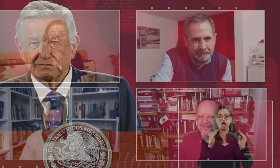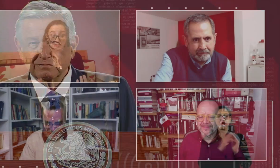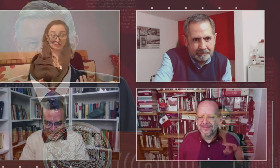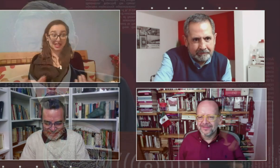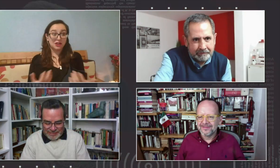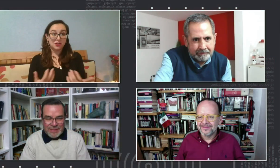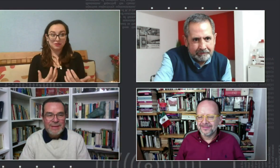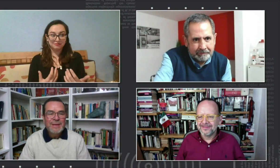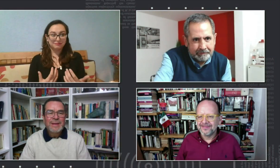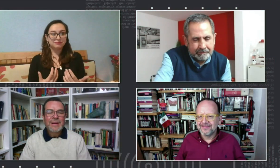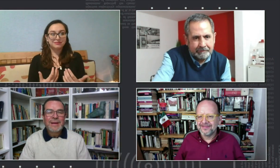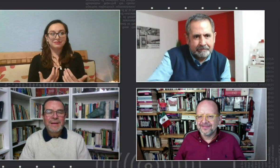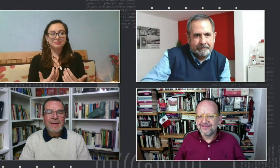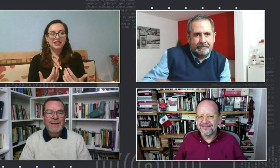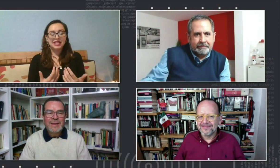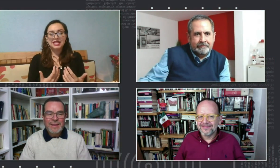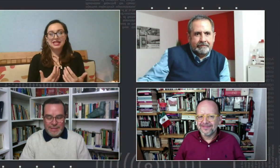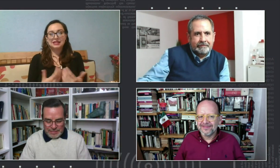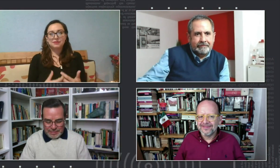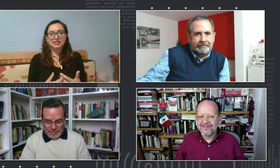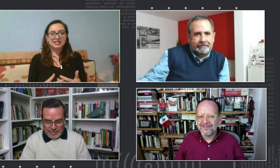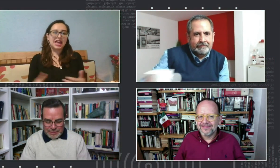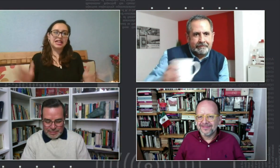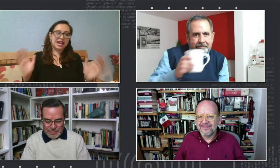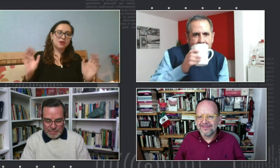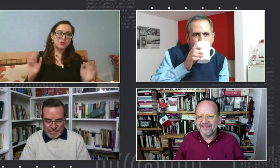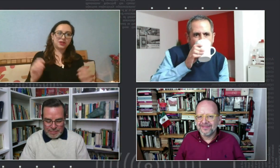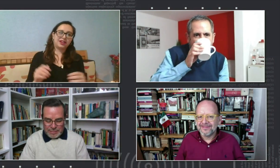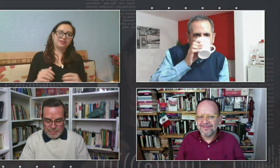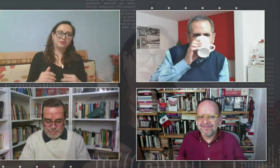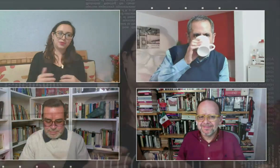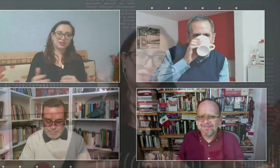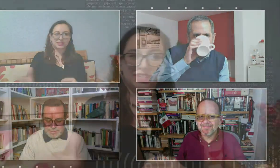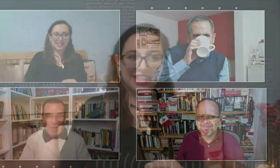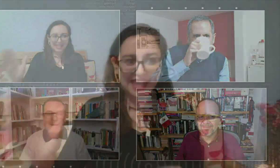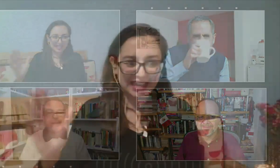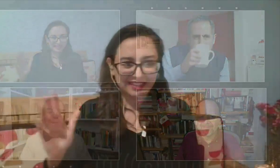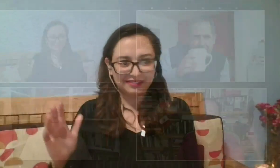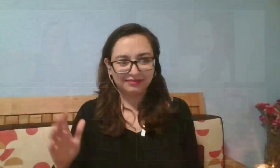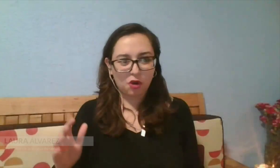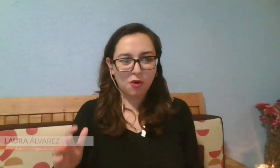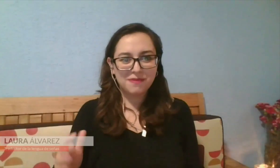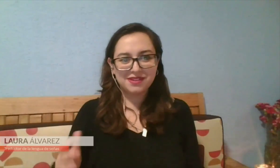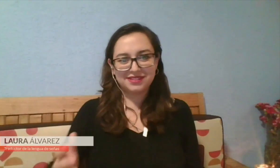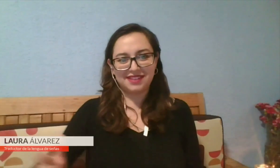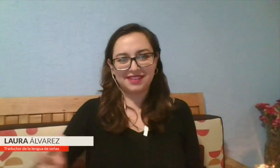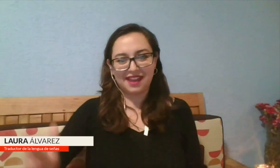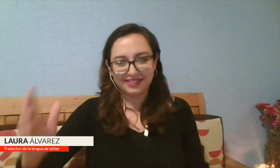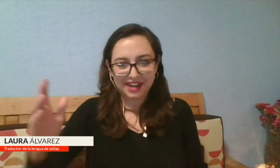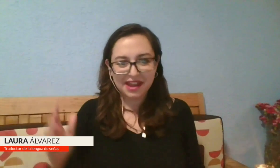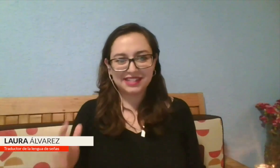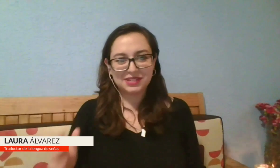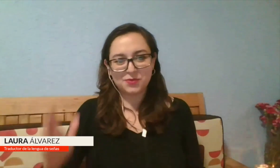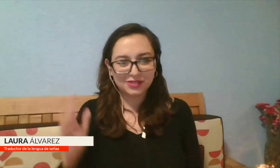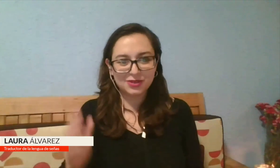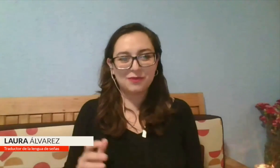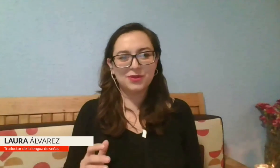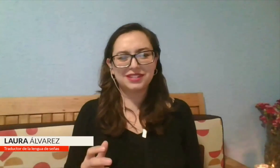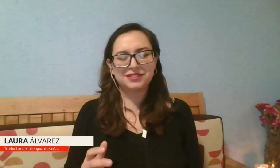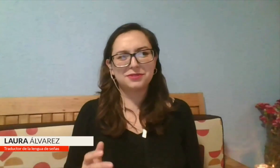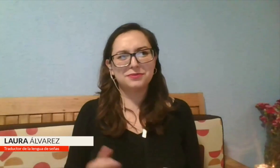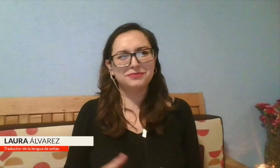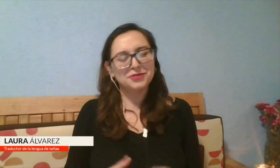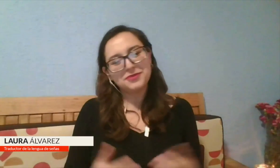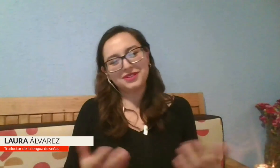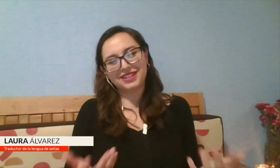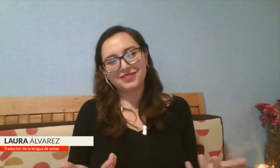veces yo tengo, me dicen, ay, claro, porque pues ahorita de ahí comes, de ahí trabajas y por eso lo